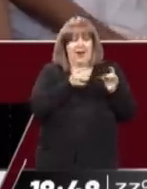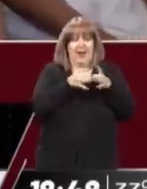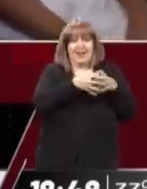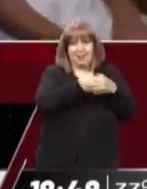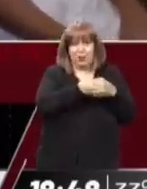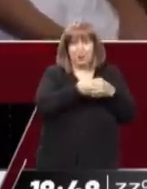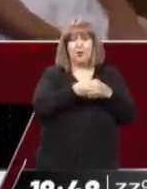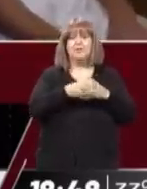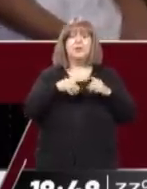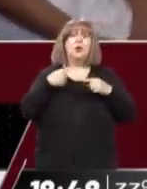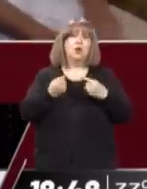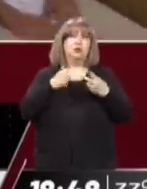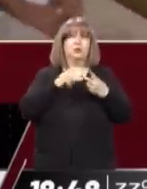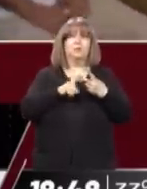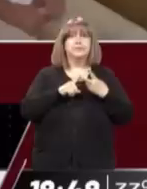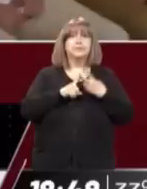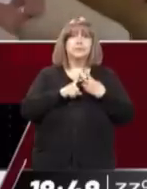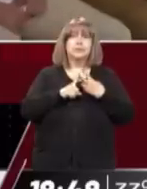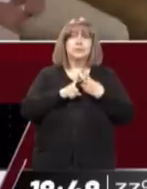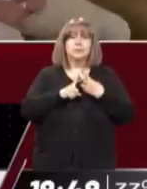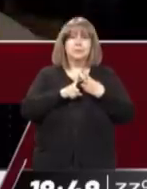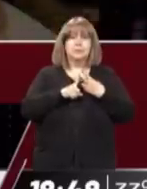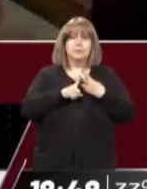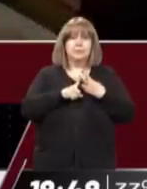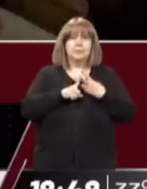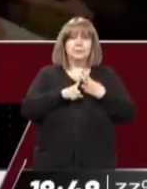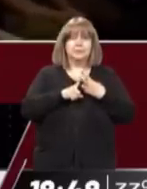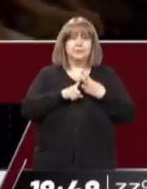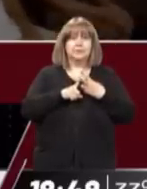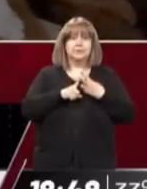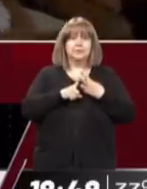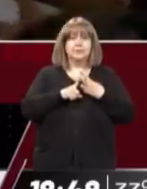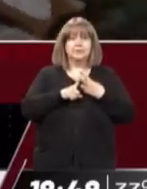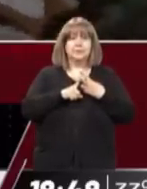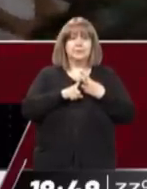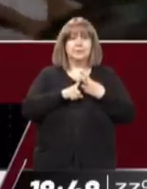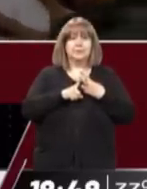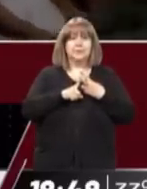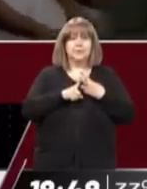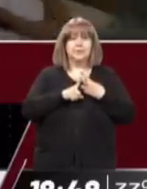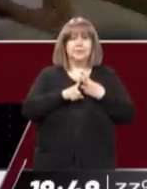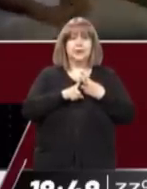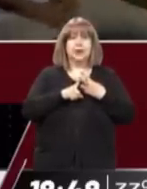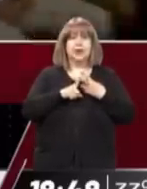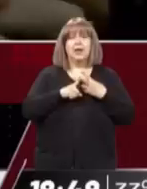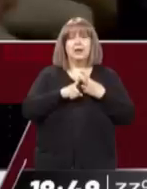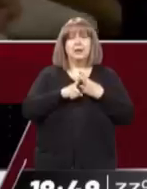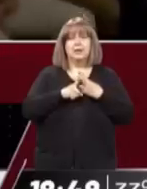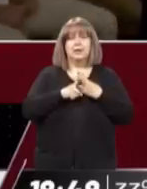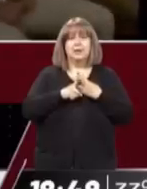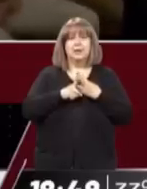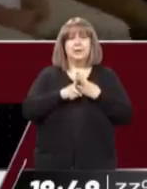un detalle que no es menor, que es hay un lóbulo, el lóbulo prefrontal, que es